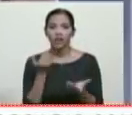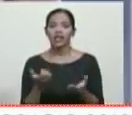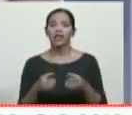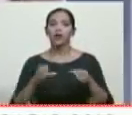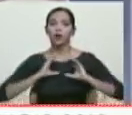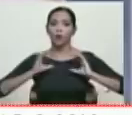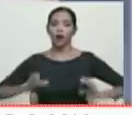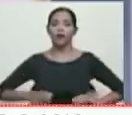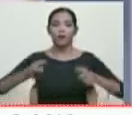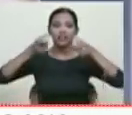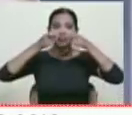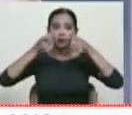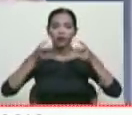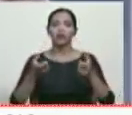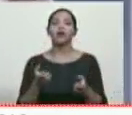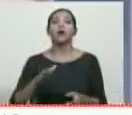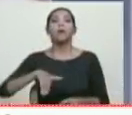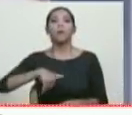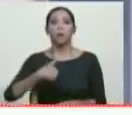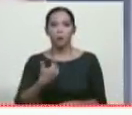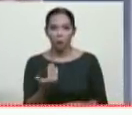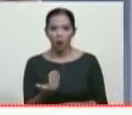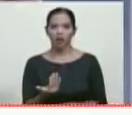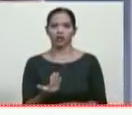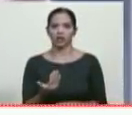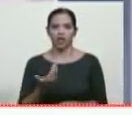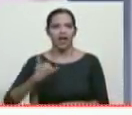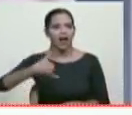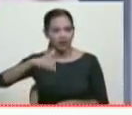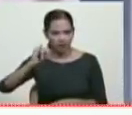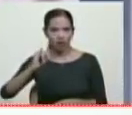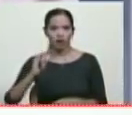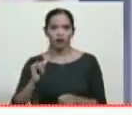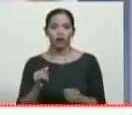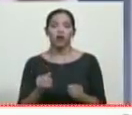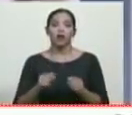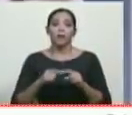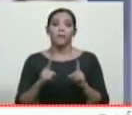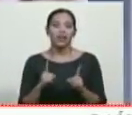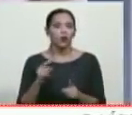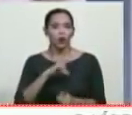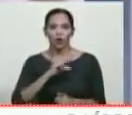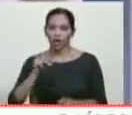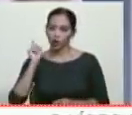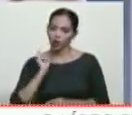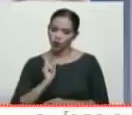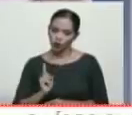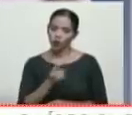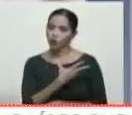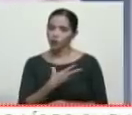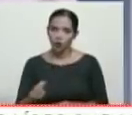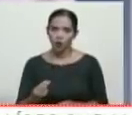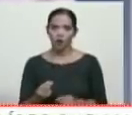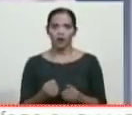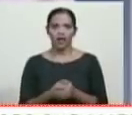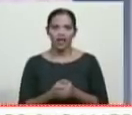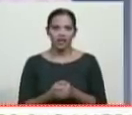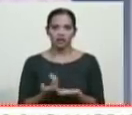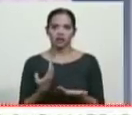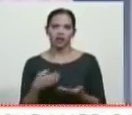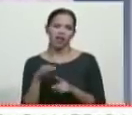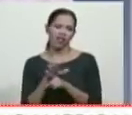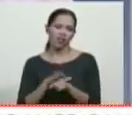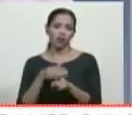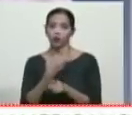seguridad puede haber, pueden existir. Ahora, lo que no debe existir es la impunidad, y lo que no debe existir